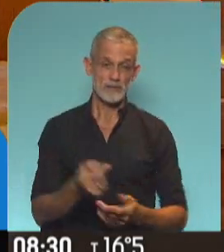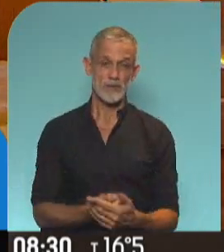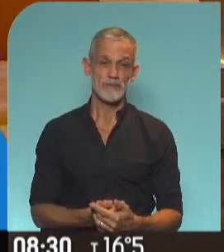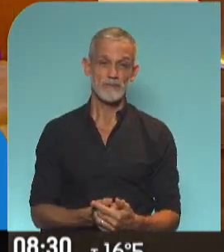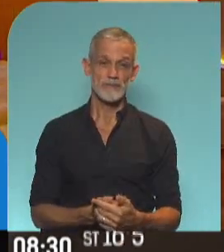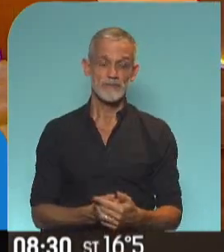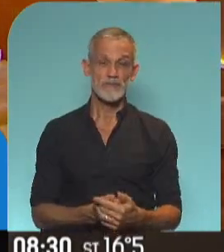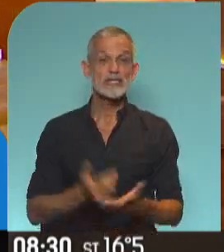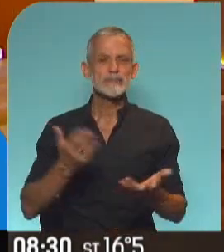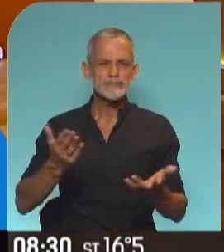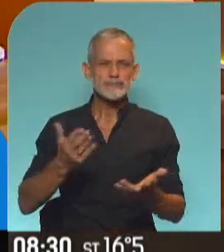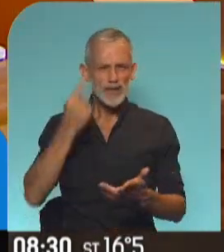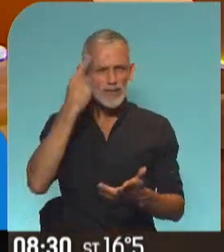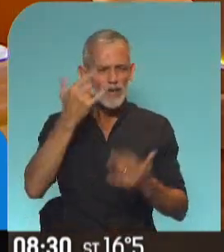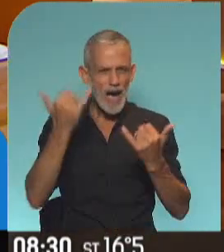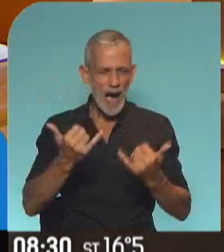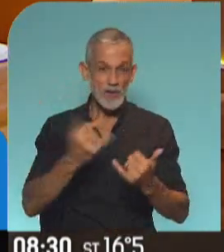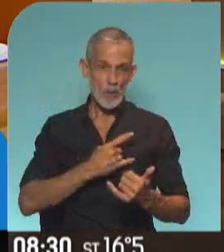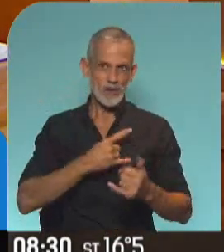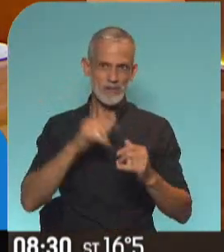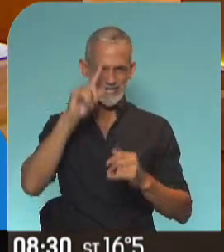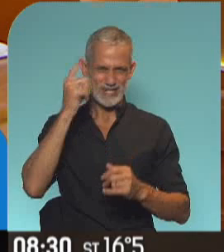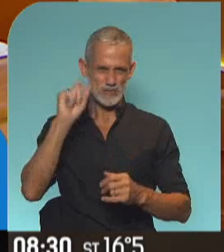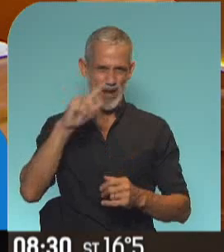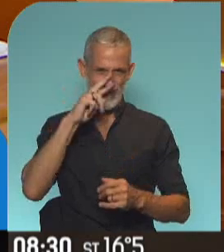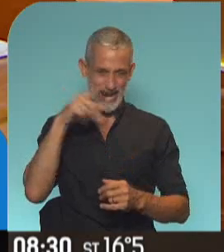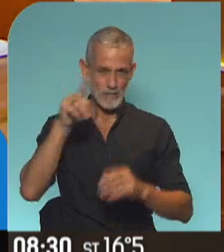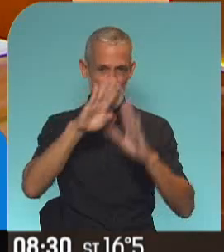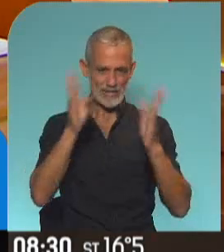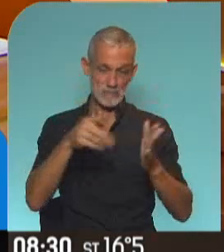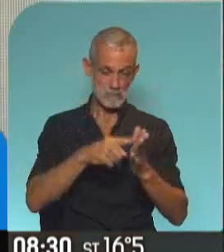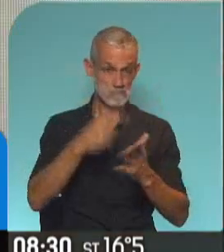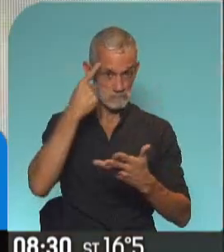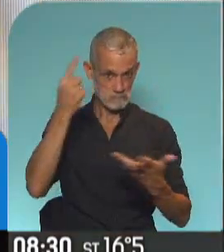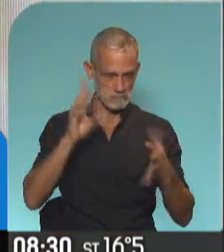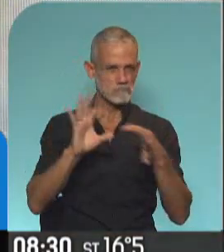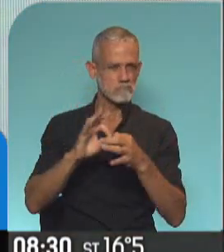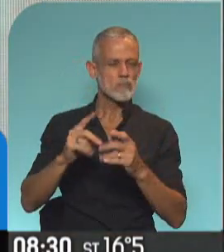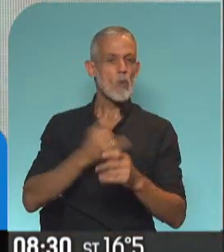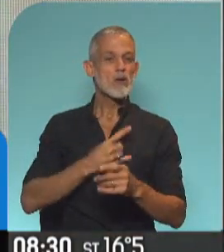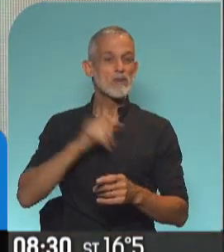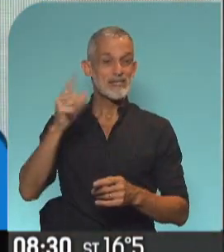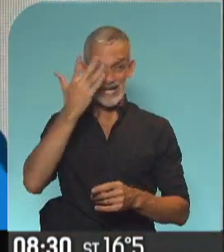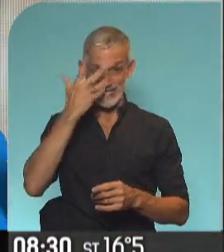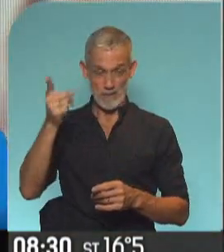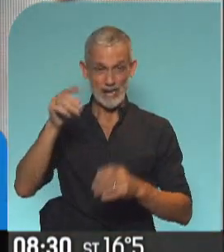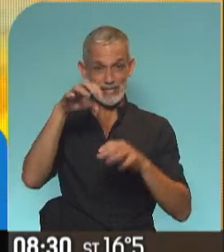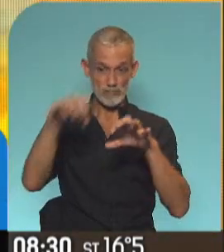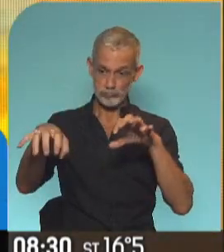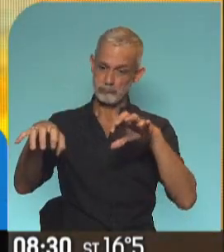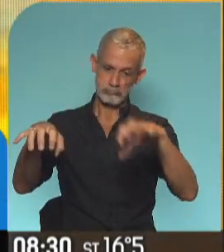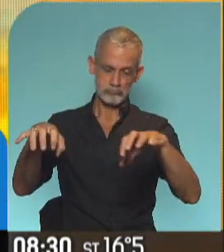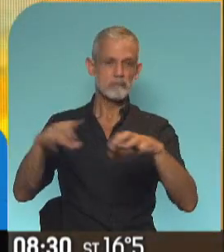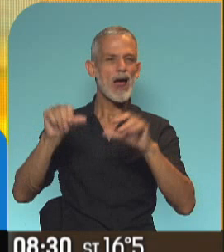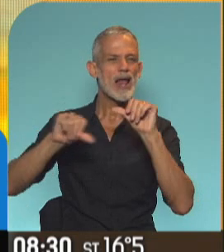tenemos entonces la iniciativa de la universidad nacional de la plata tenemos la iniciativa de la universidad de san martín tenemos